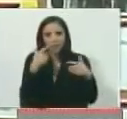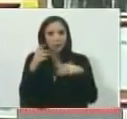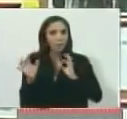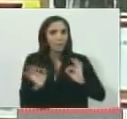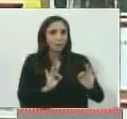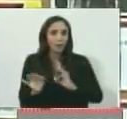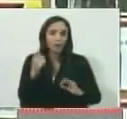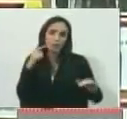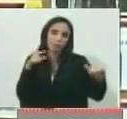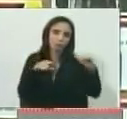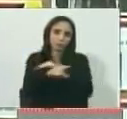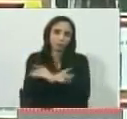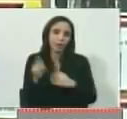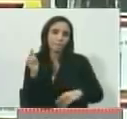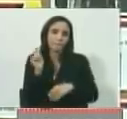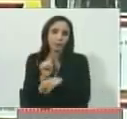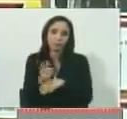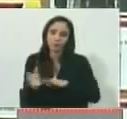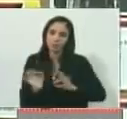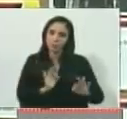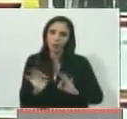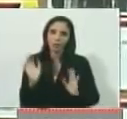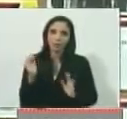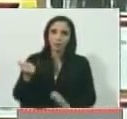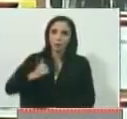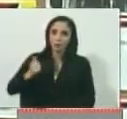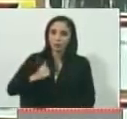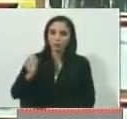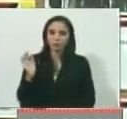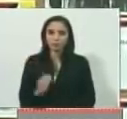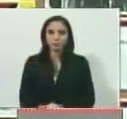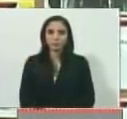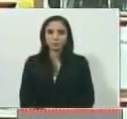salga. Para lo que salga.